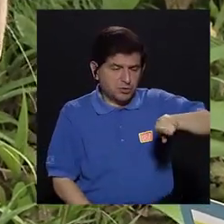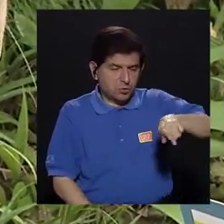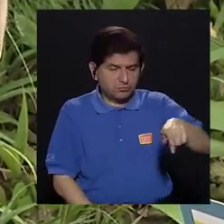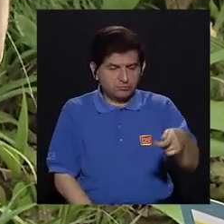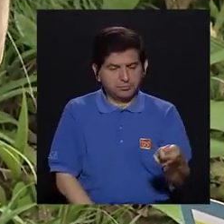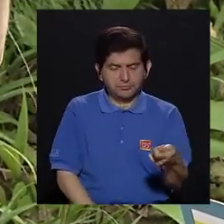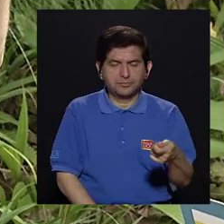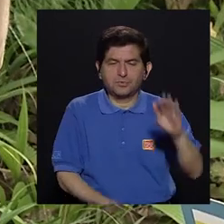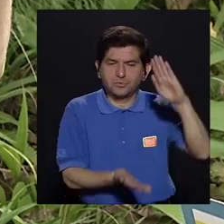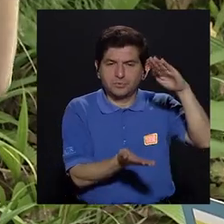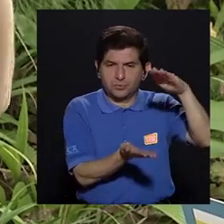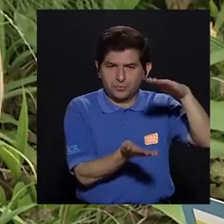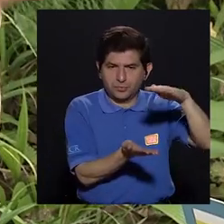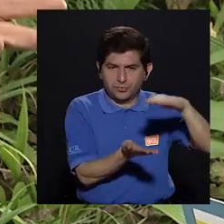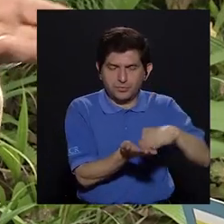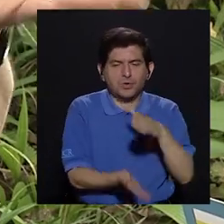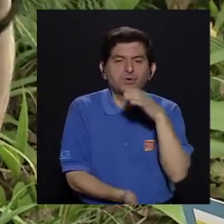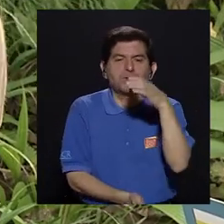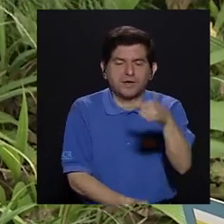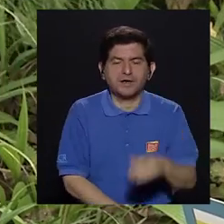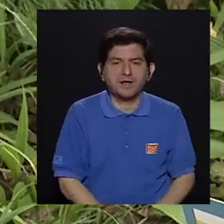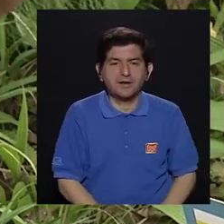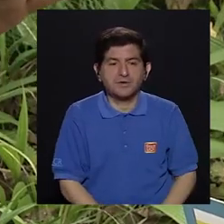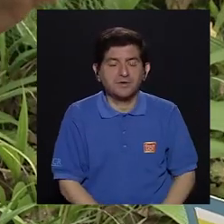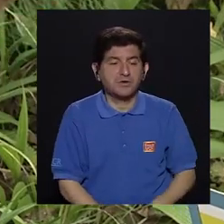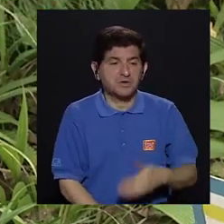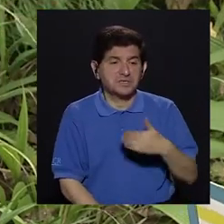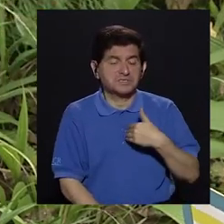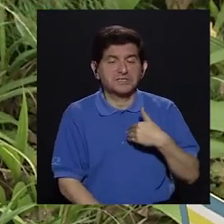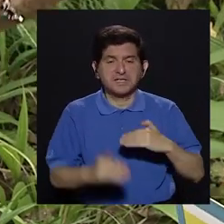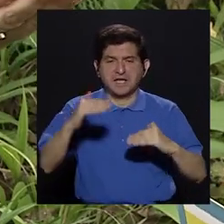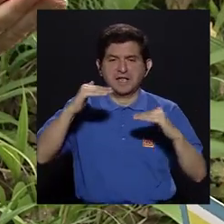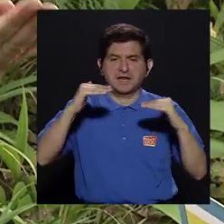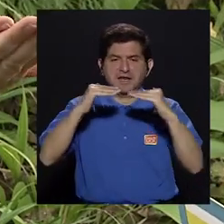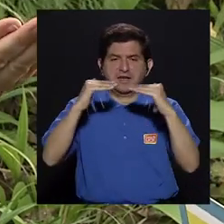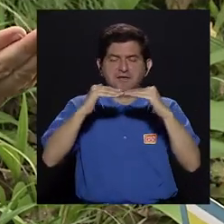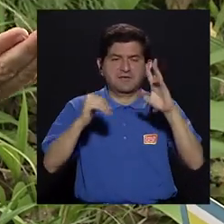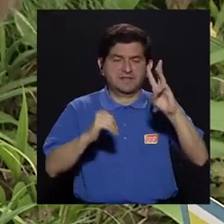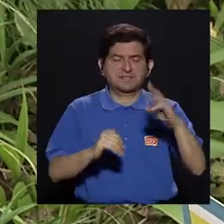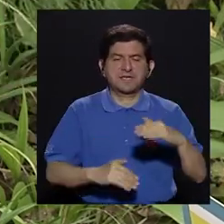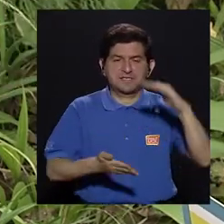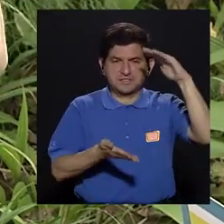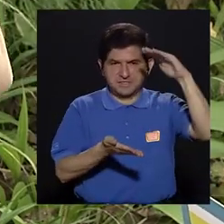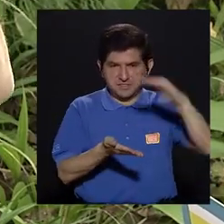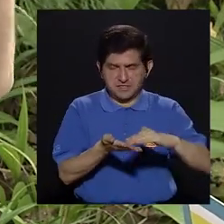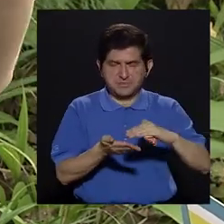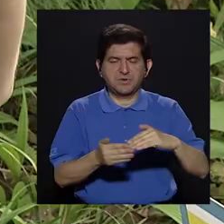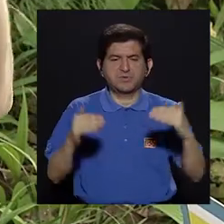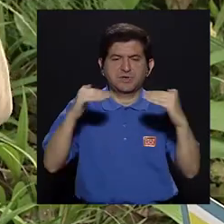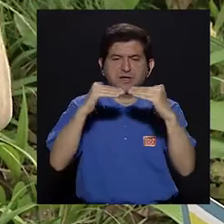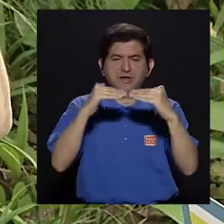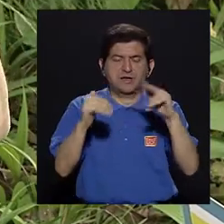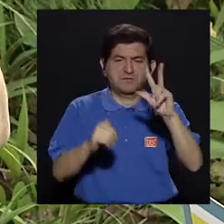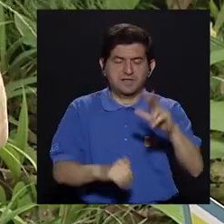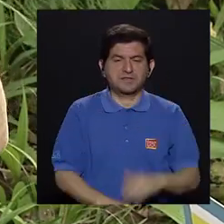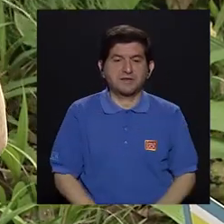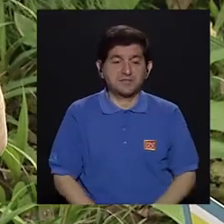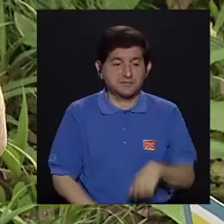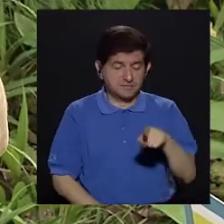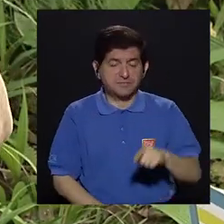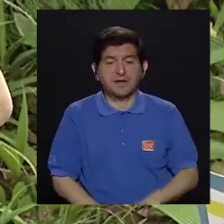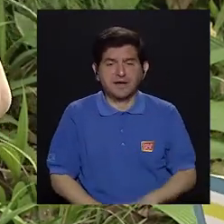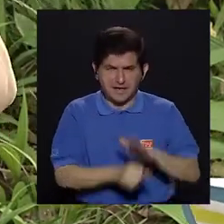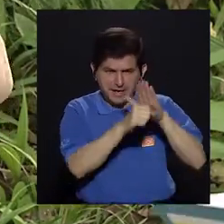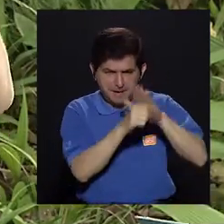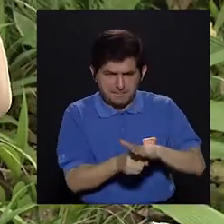El fuego, ¿verdad? Lo baja, digamos, una cocina que tenga 6, la bajamos a 3 para que se mantenga estable la